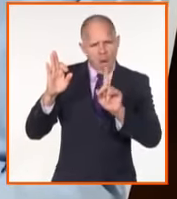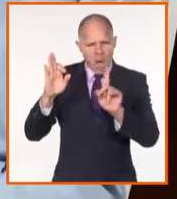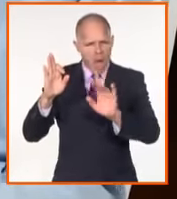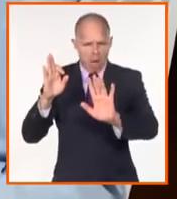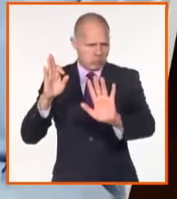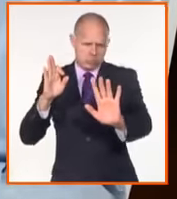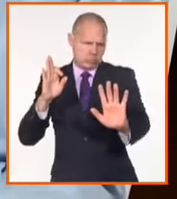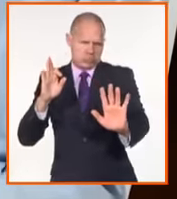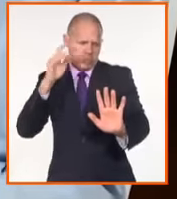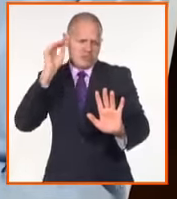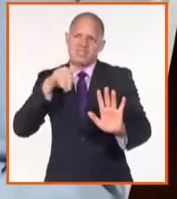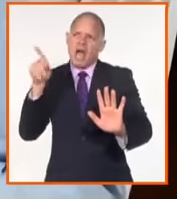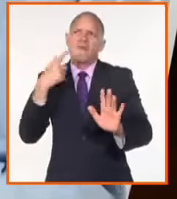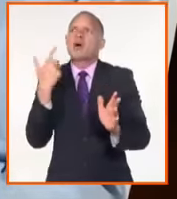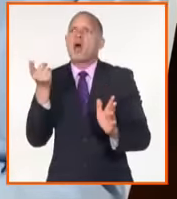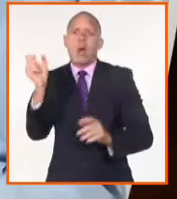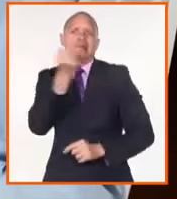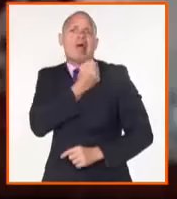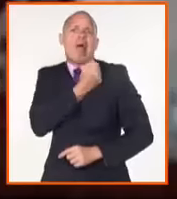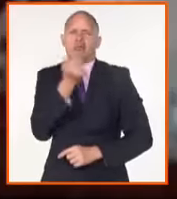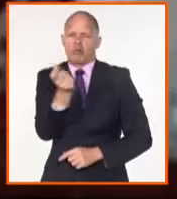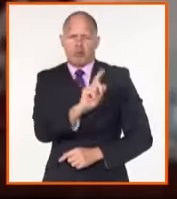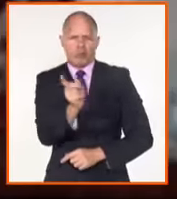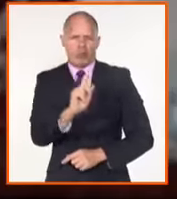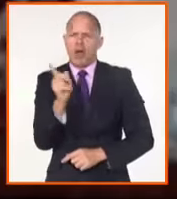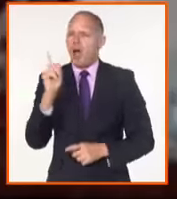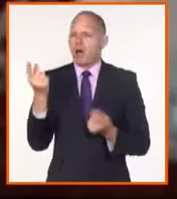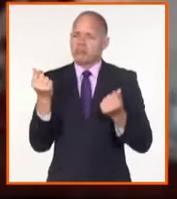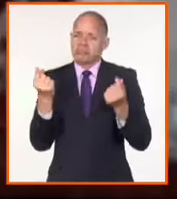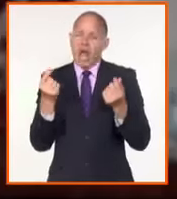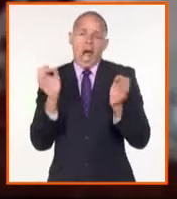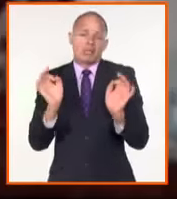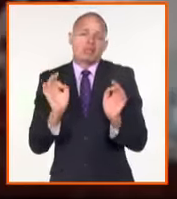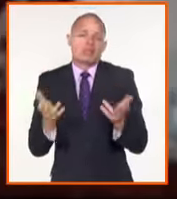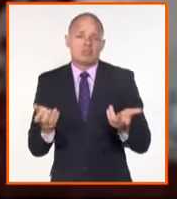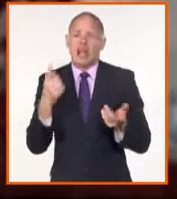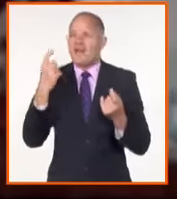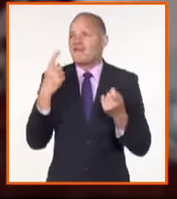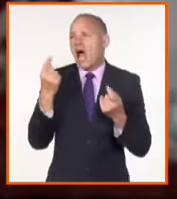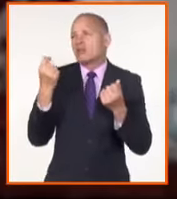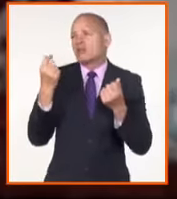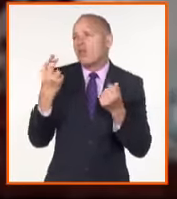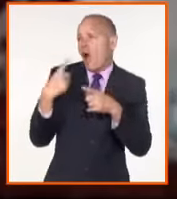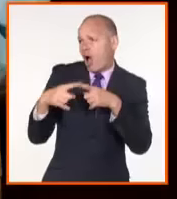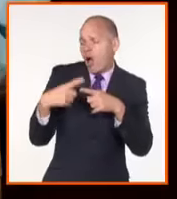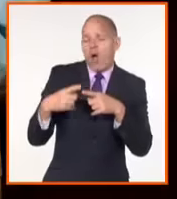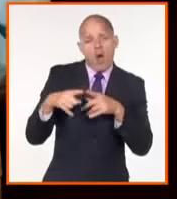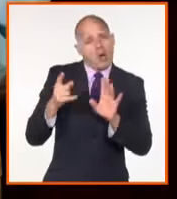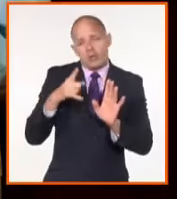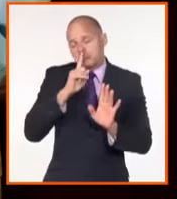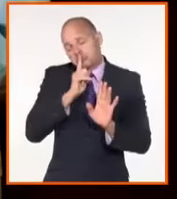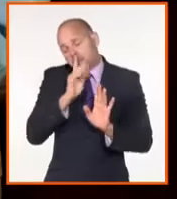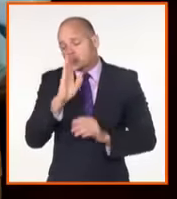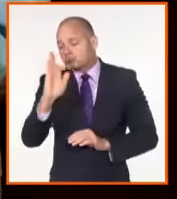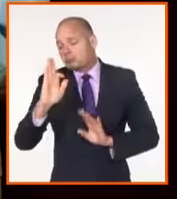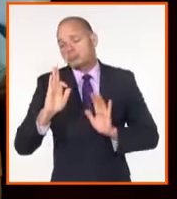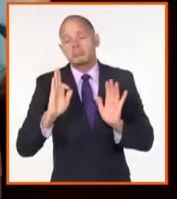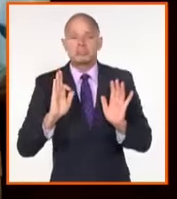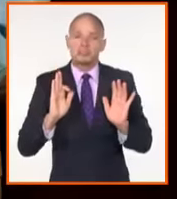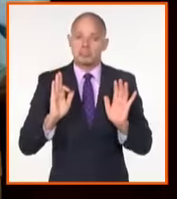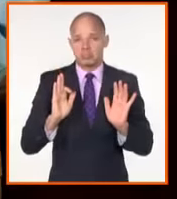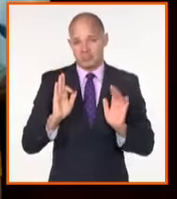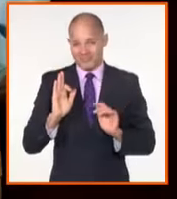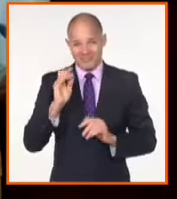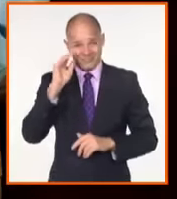motivaciones económicas o por también motivados por la especulación que se hace con relación a la situación migratoria. De hecho,